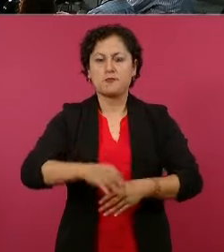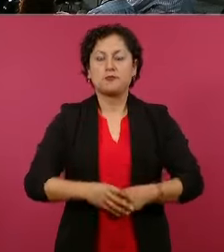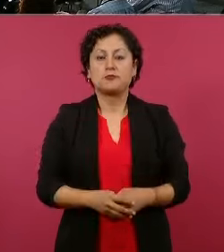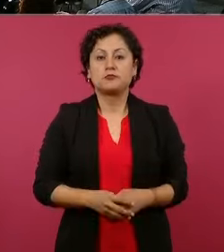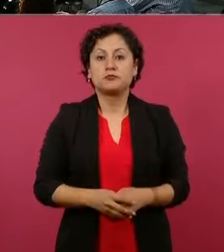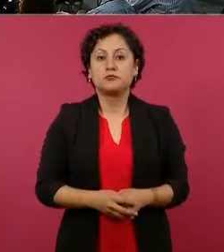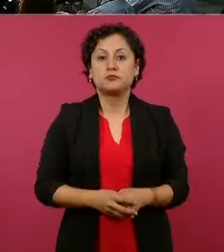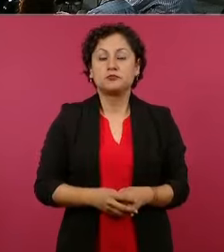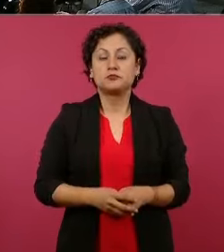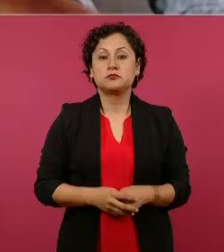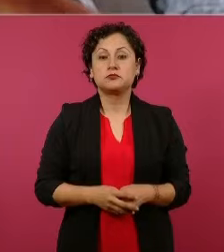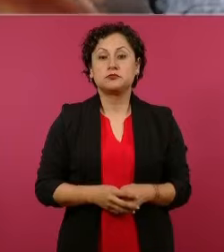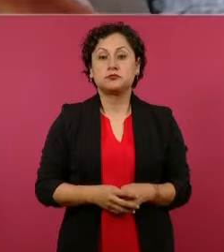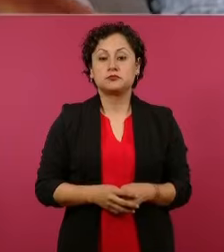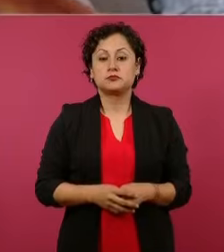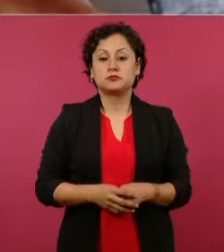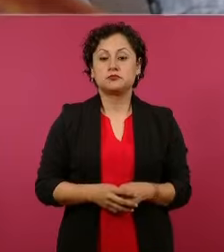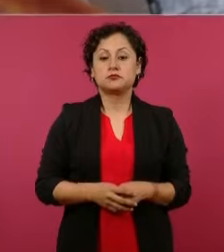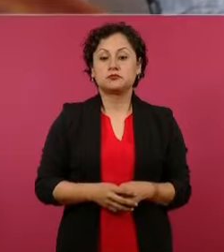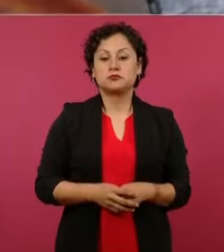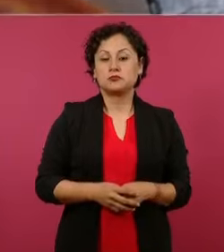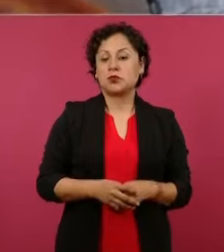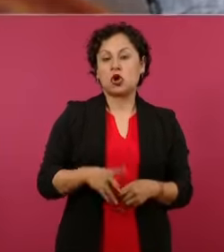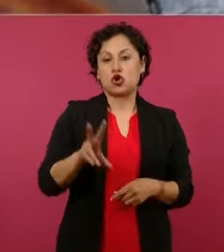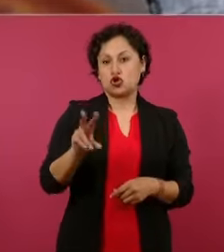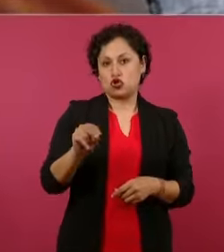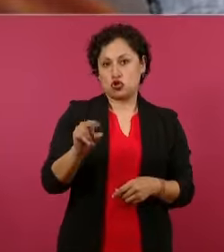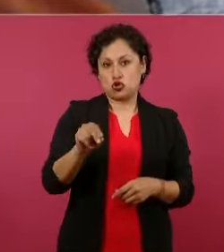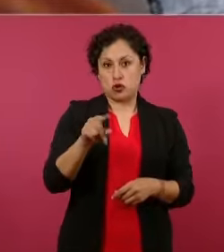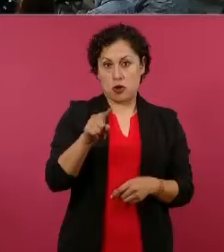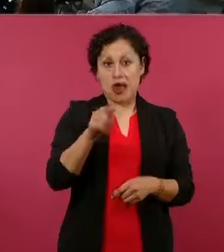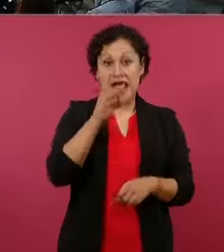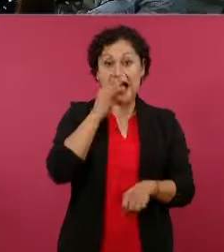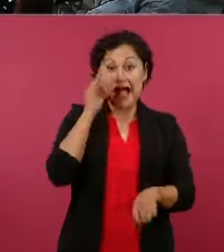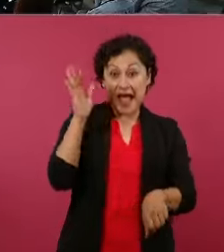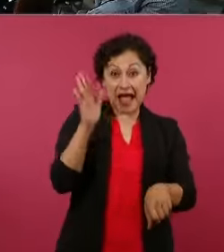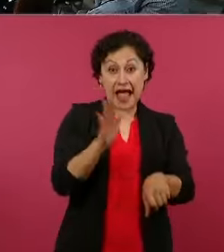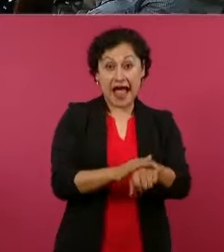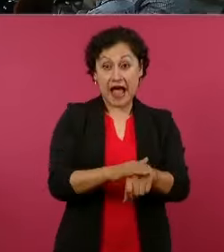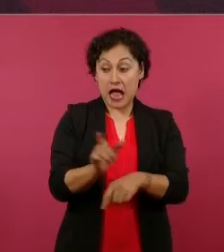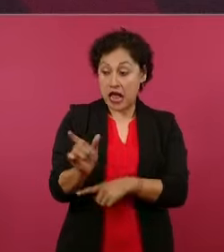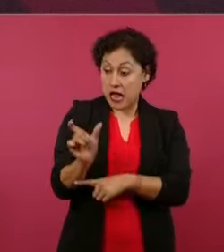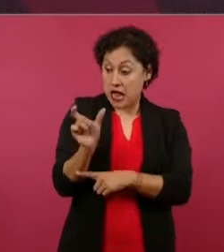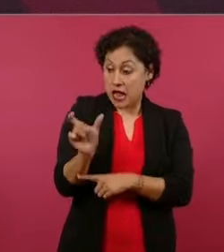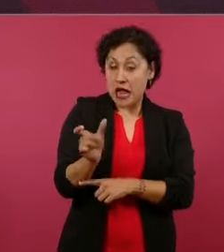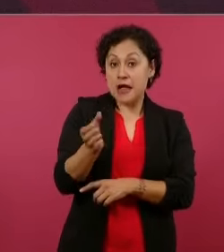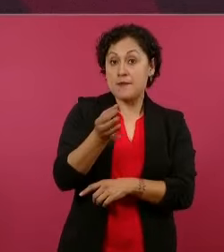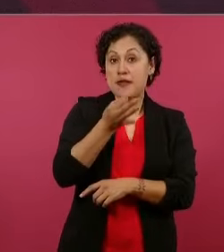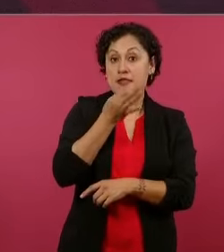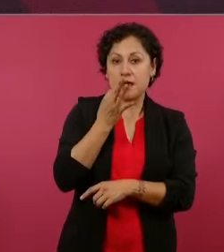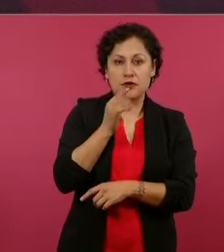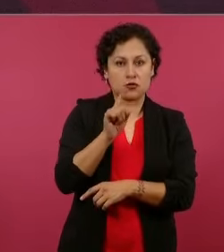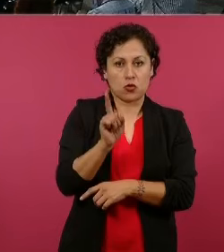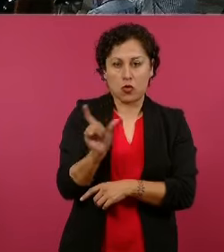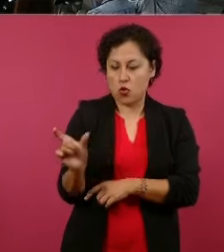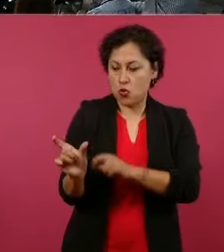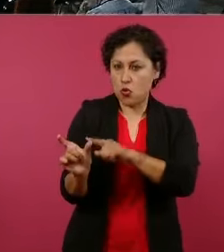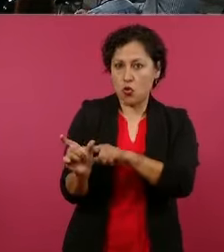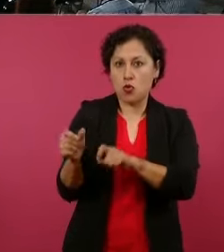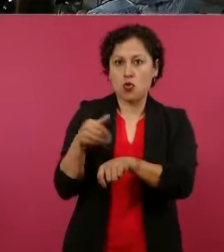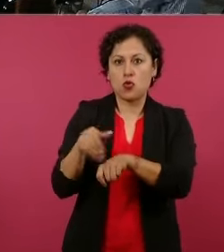200 en la página no alerta de un lote de un medicamento específico laboratorios a los que